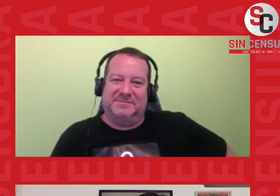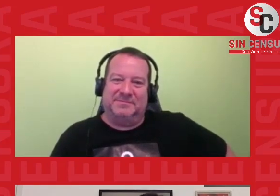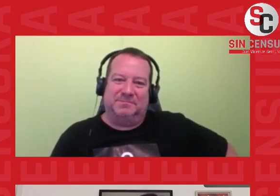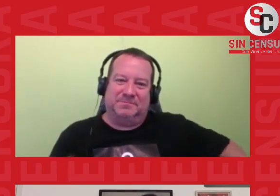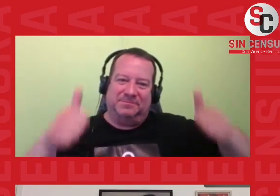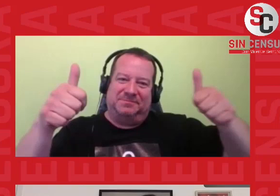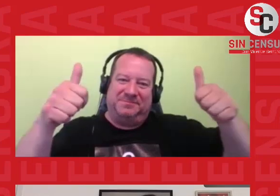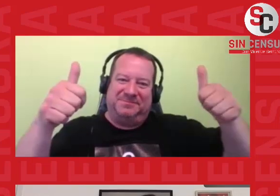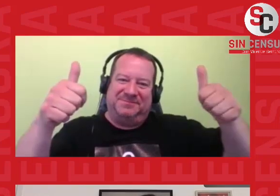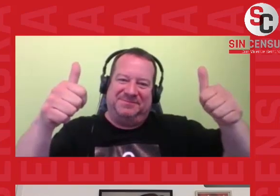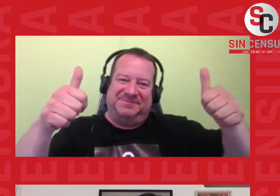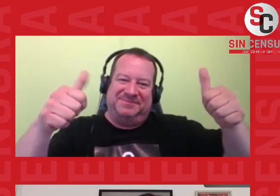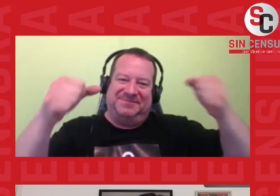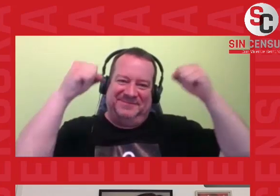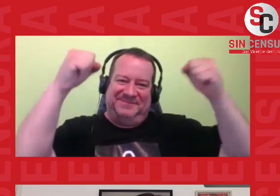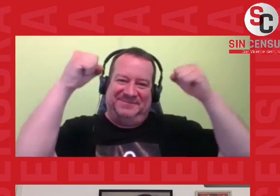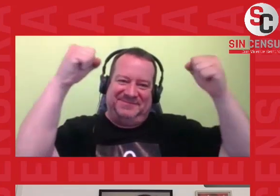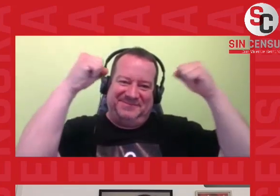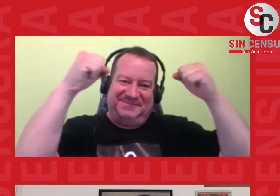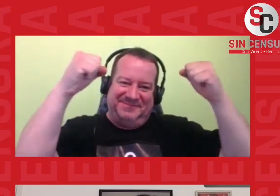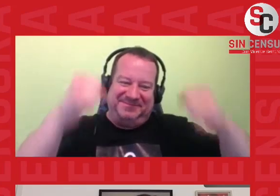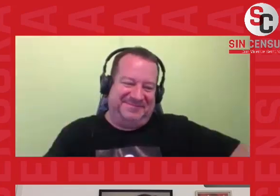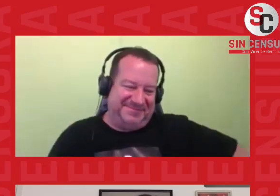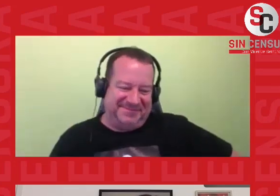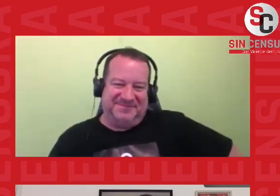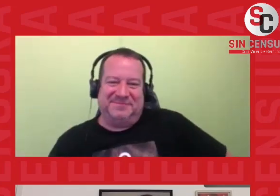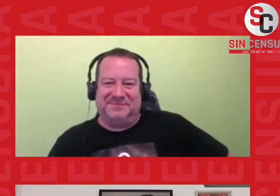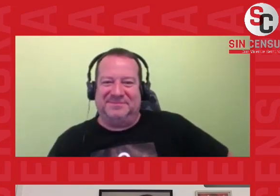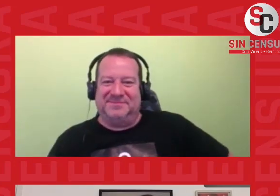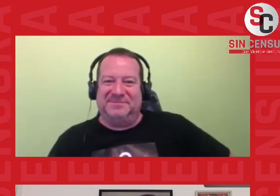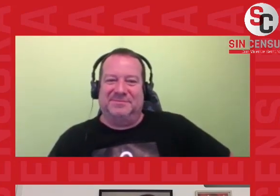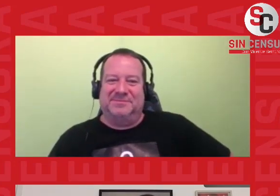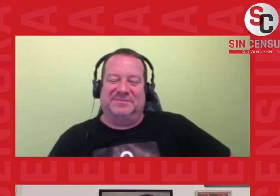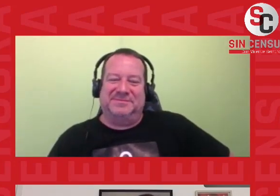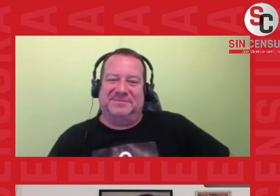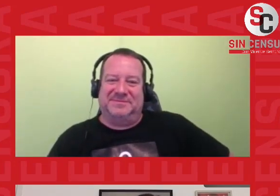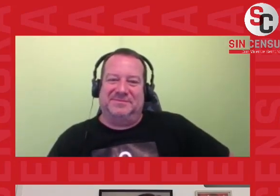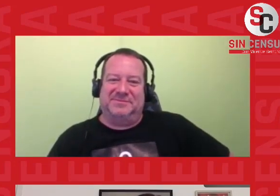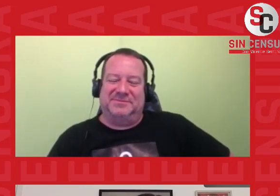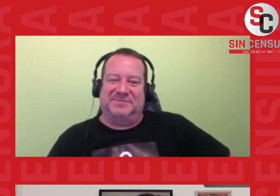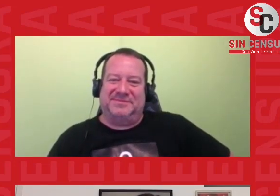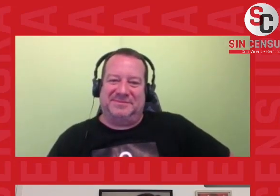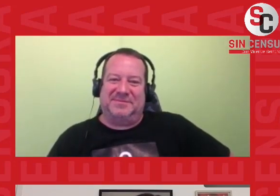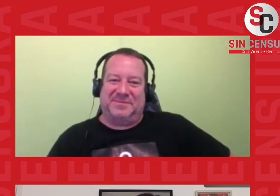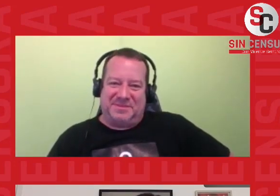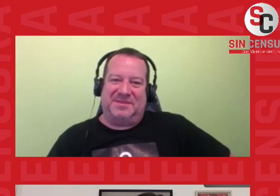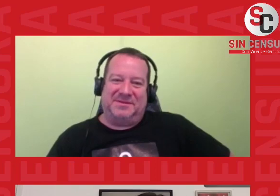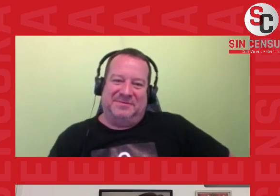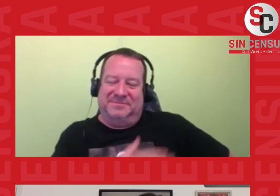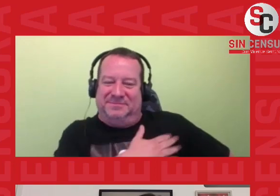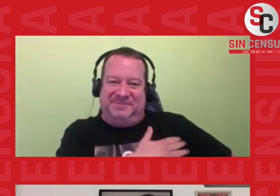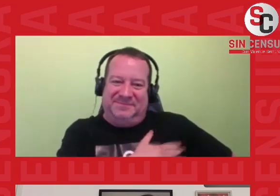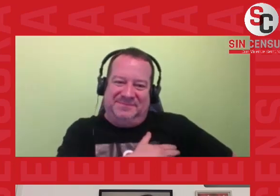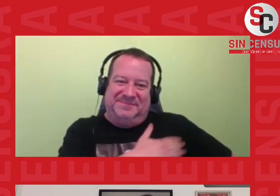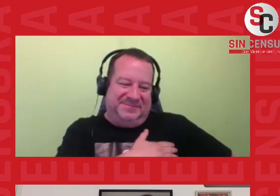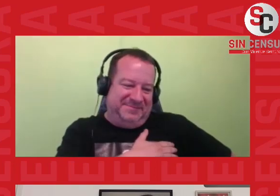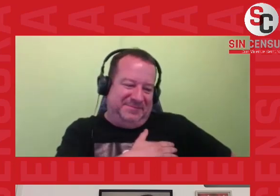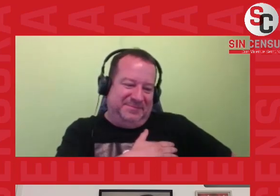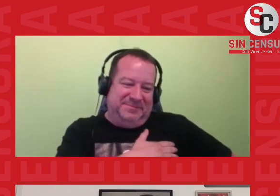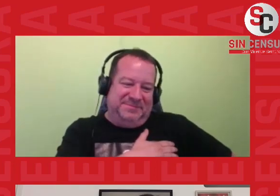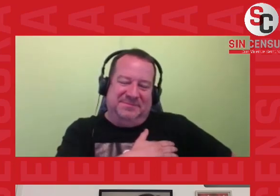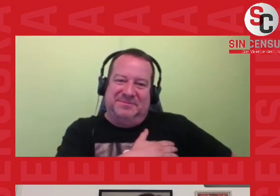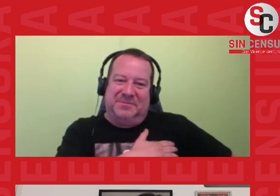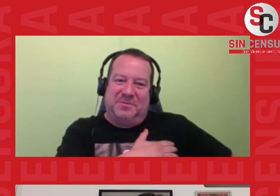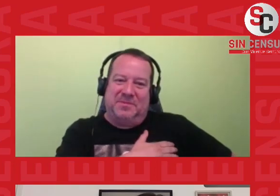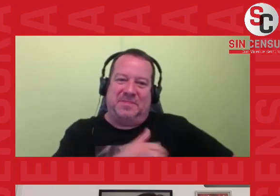Pinos, para que podamos departir con la audiencia de Sin Censura. Por lo pronto, aquí la dejamos, que